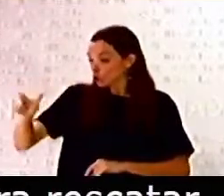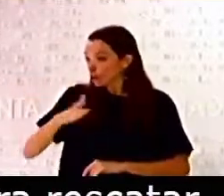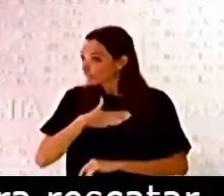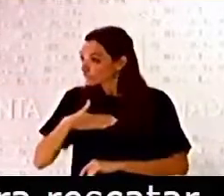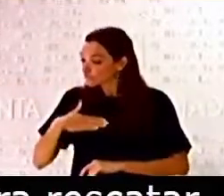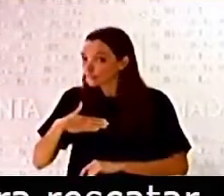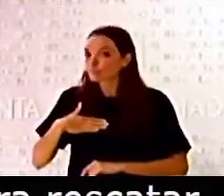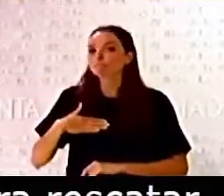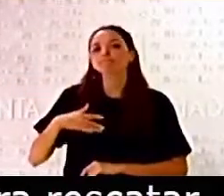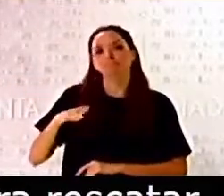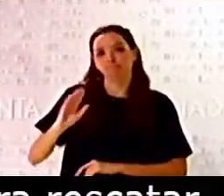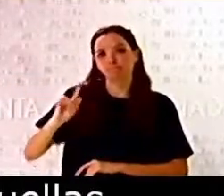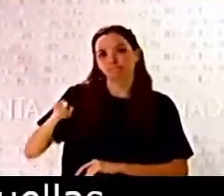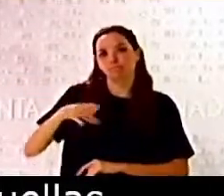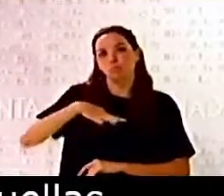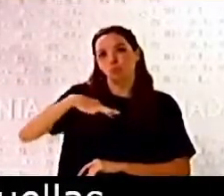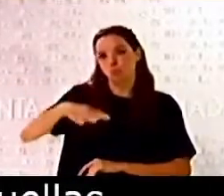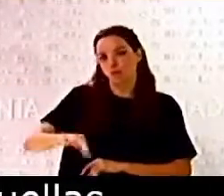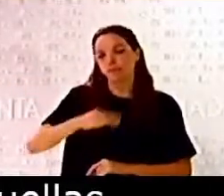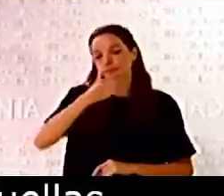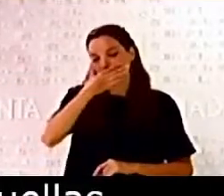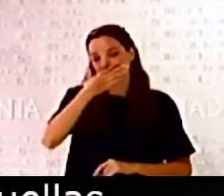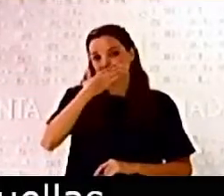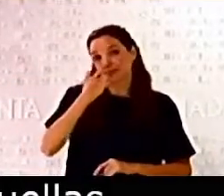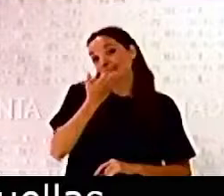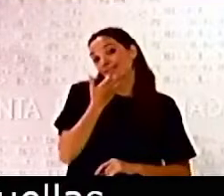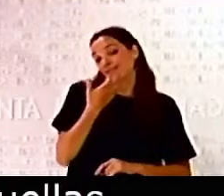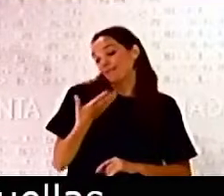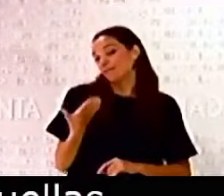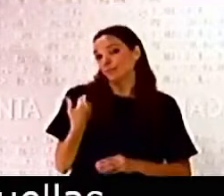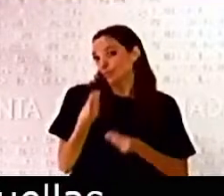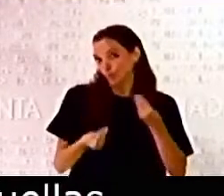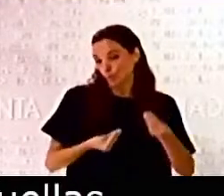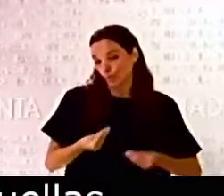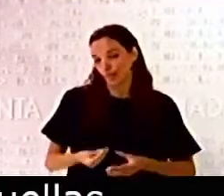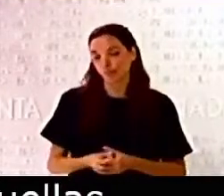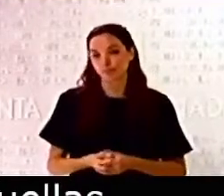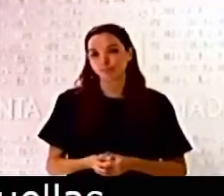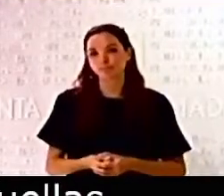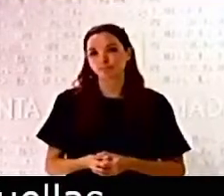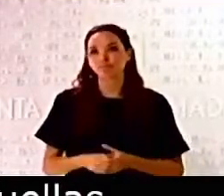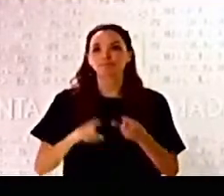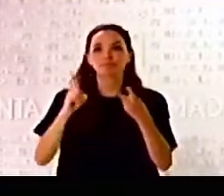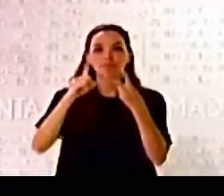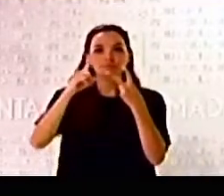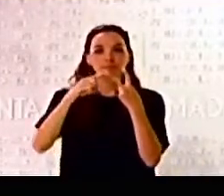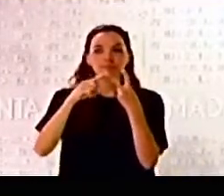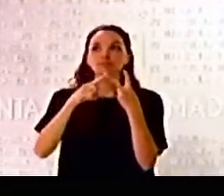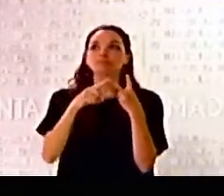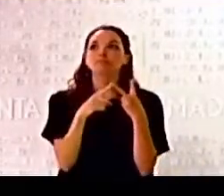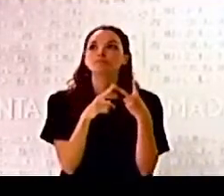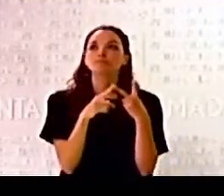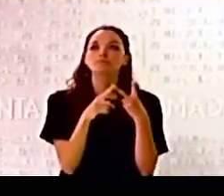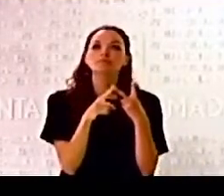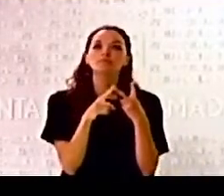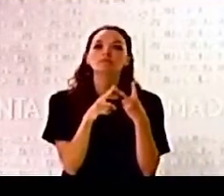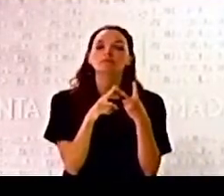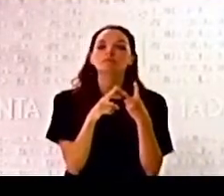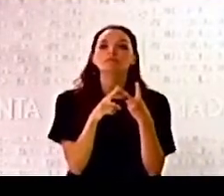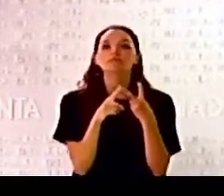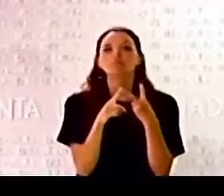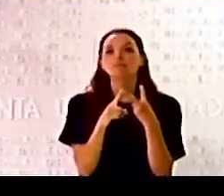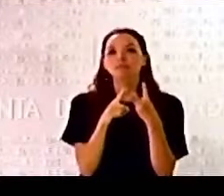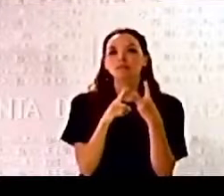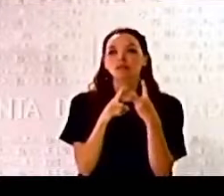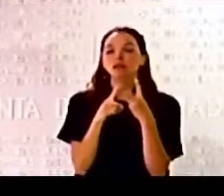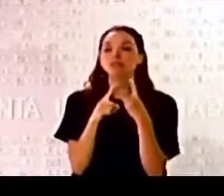vacunar y que no se hayan vacunado. Y, en segundo lugar, adoptaremos